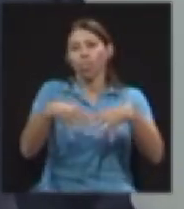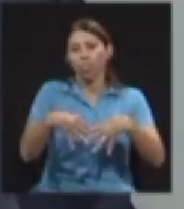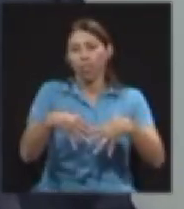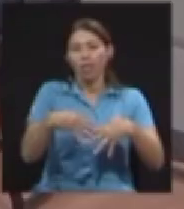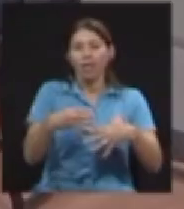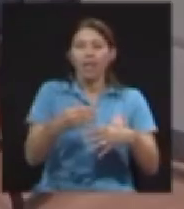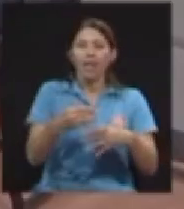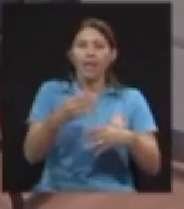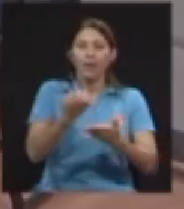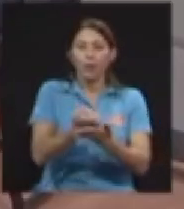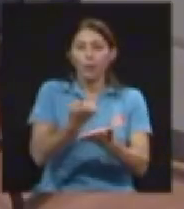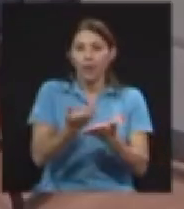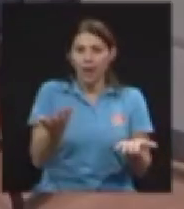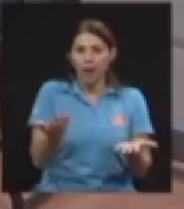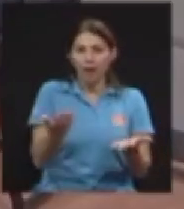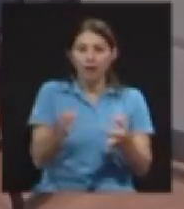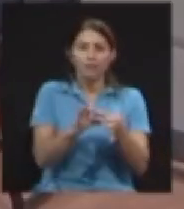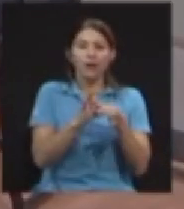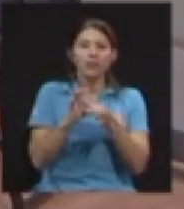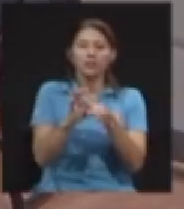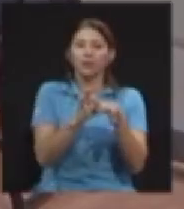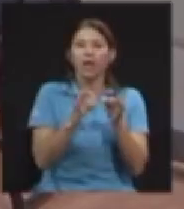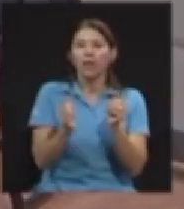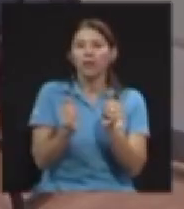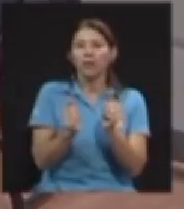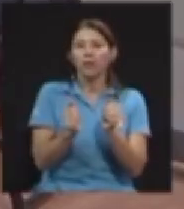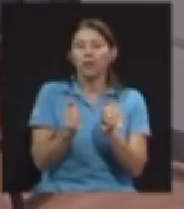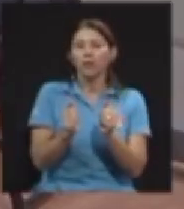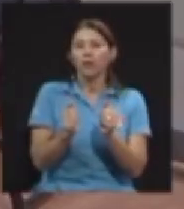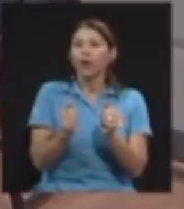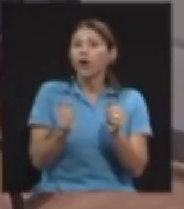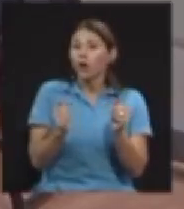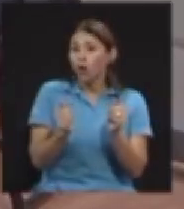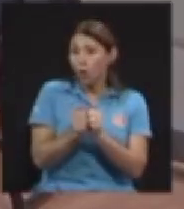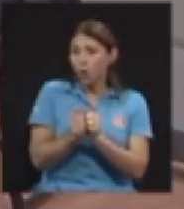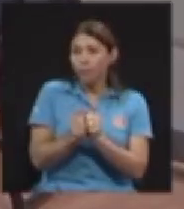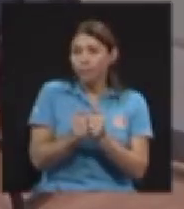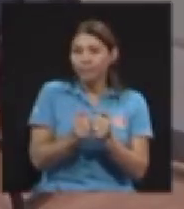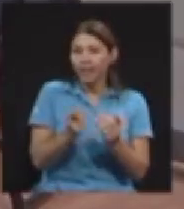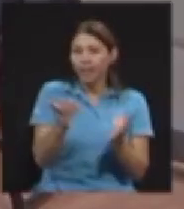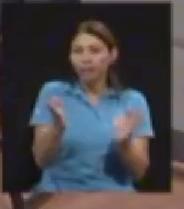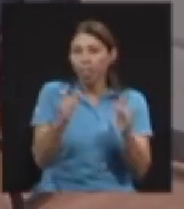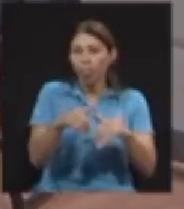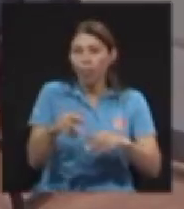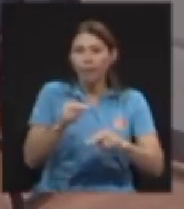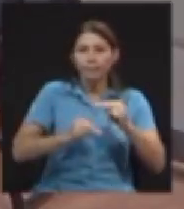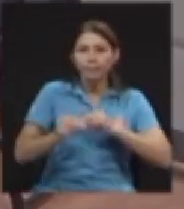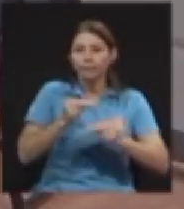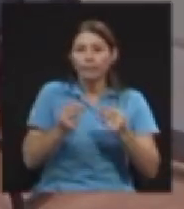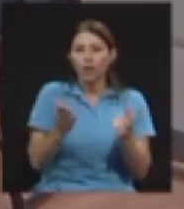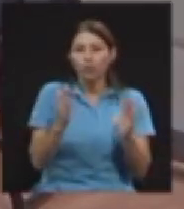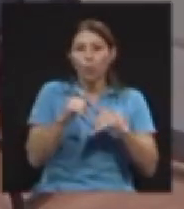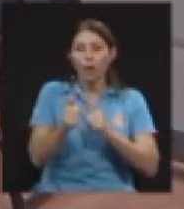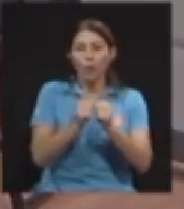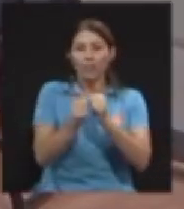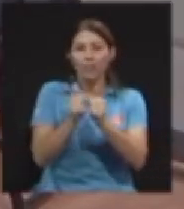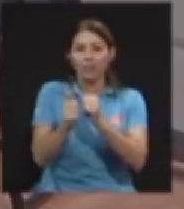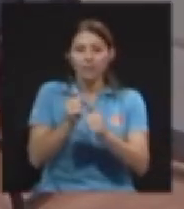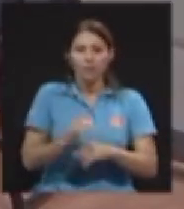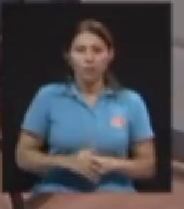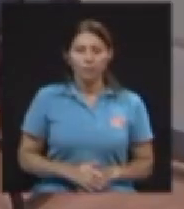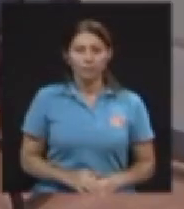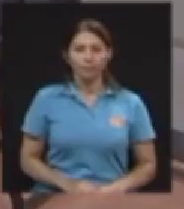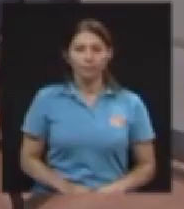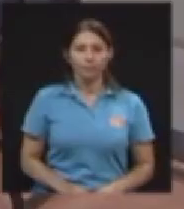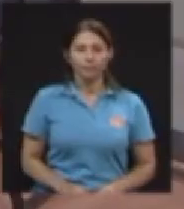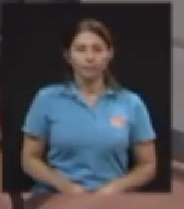economía, relacionado con la existencia de un mercado no competitivo. Déjeme hacer otra nota de pie de página, don Edgar,